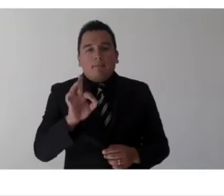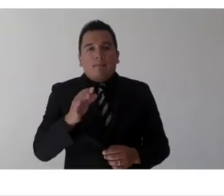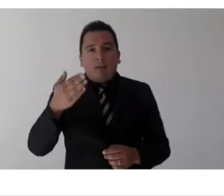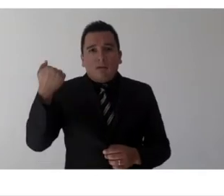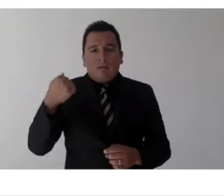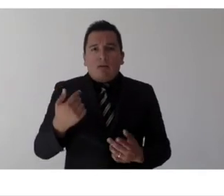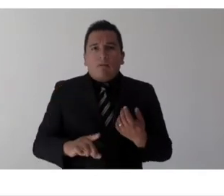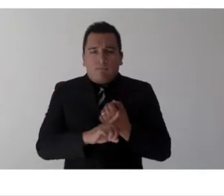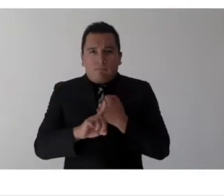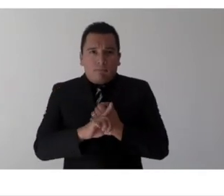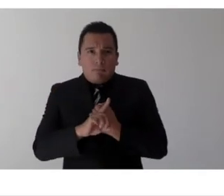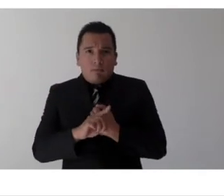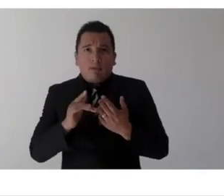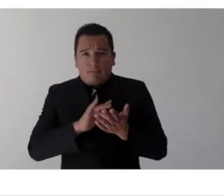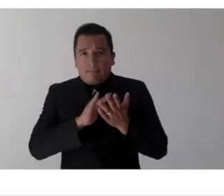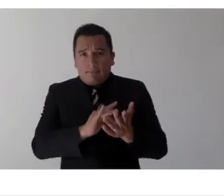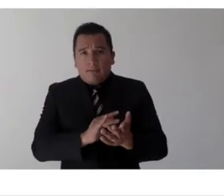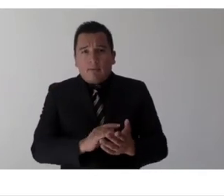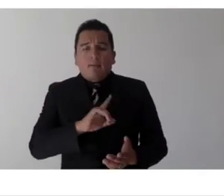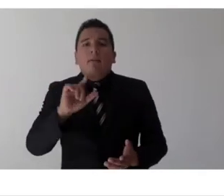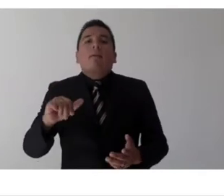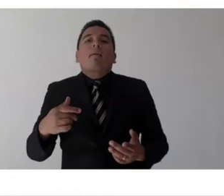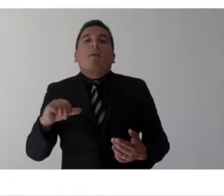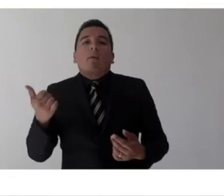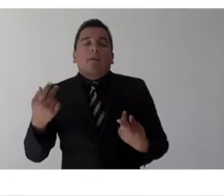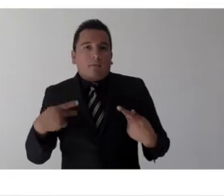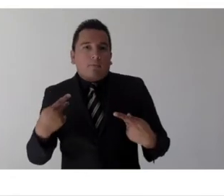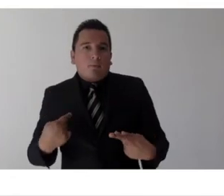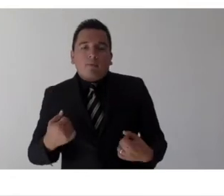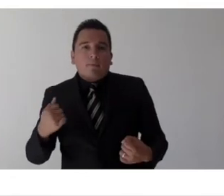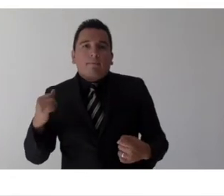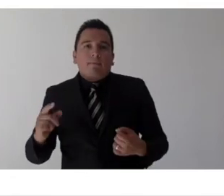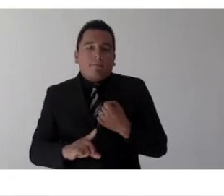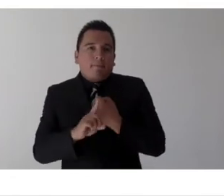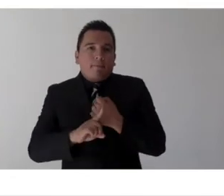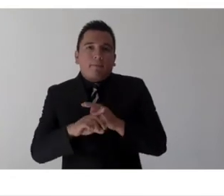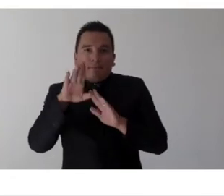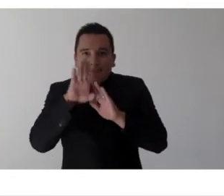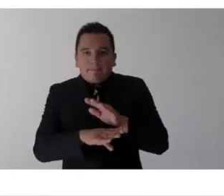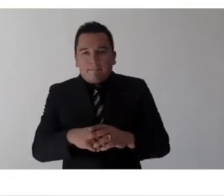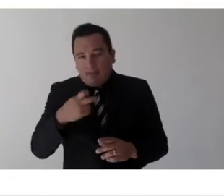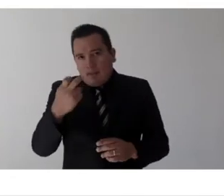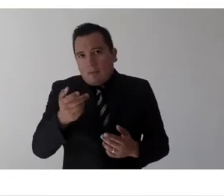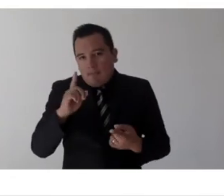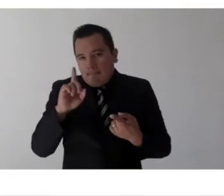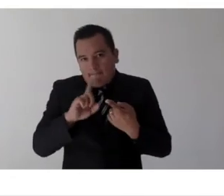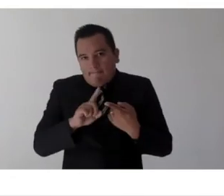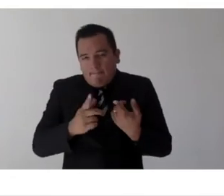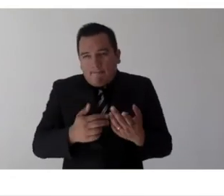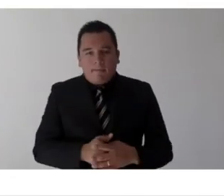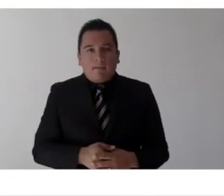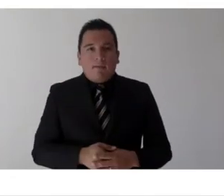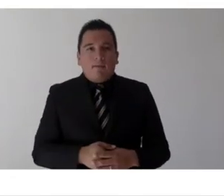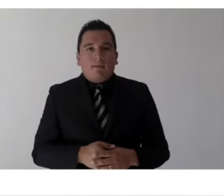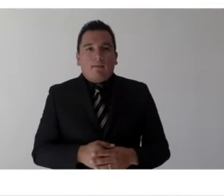otras personas no enfrenten lo mismo que están enfrentando ustedes. Este es el primer, digamos, como el primer criterio. Y lo que esperamos ver en